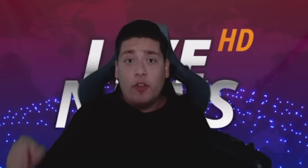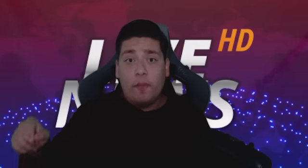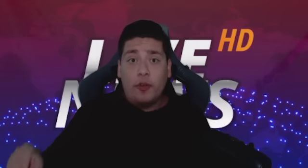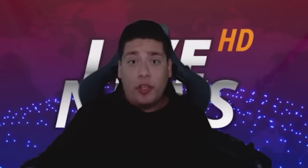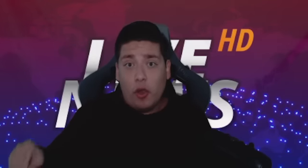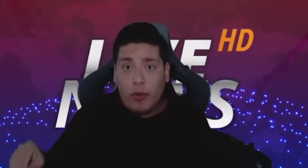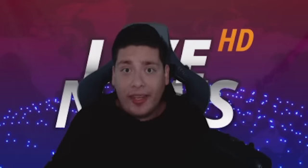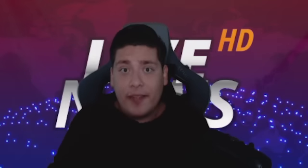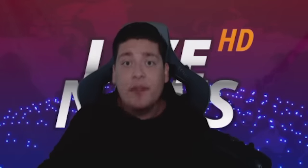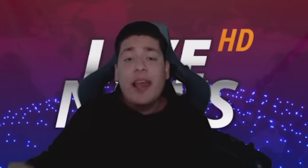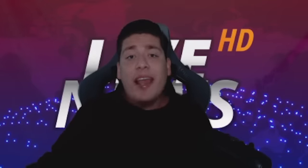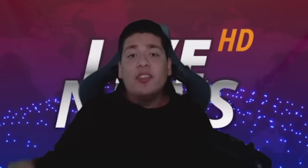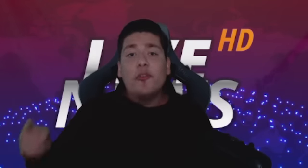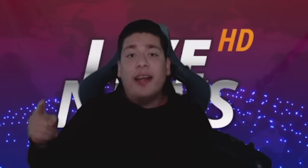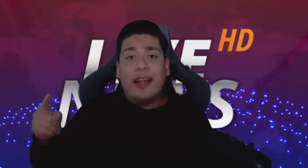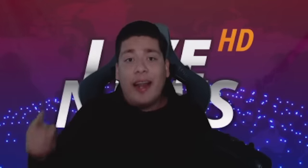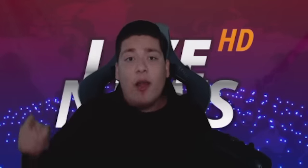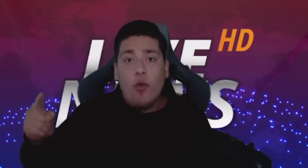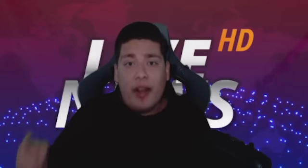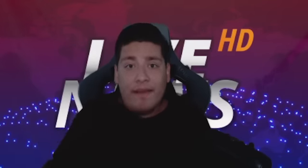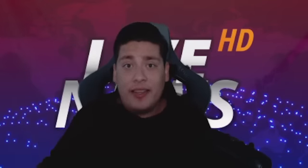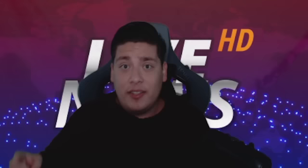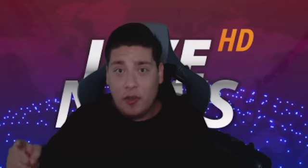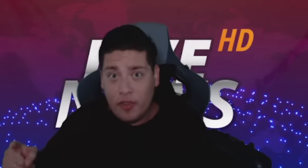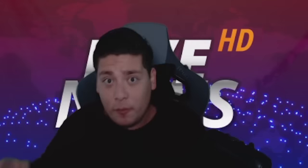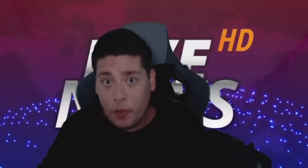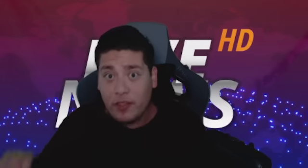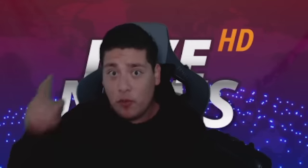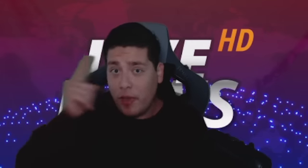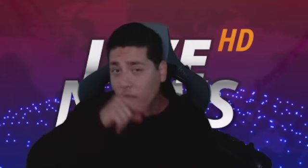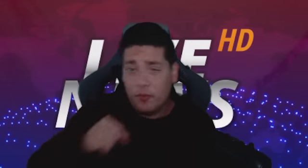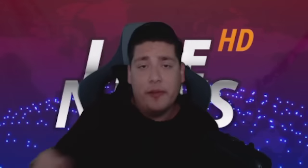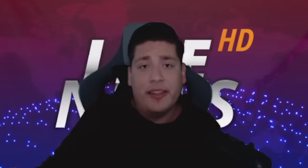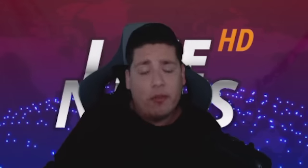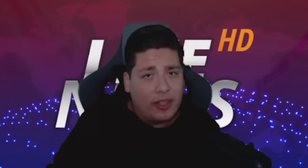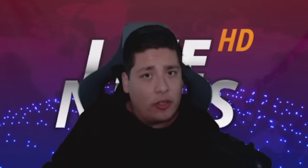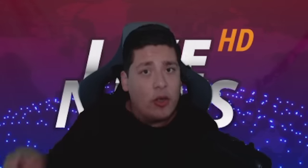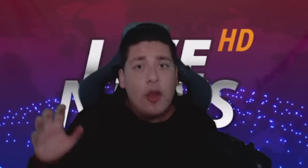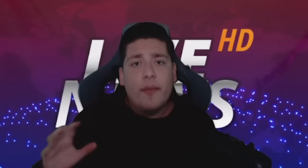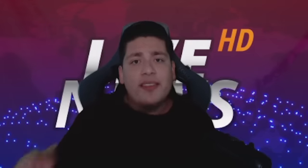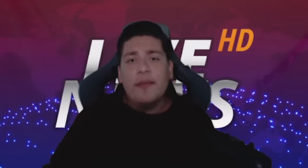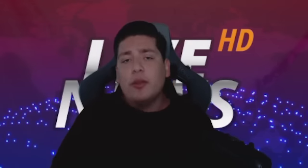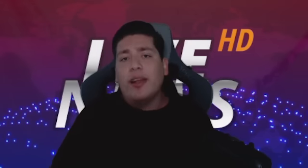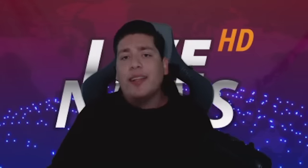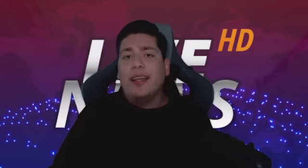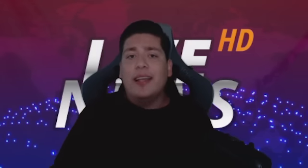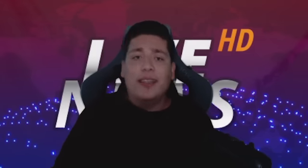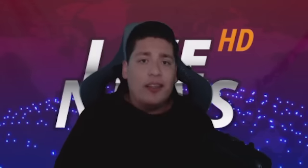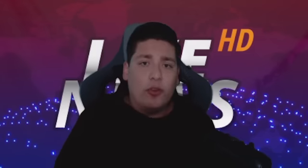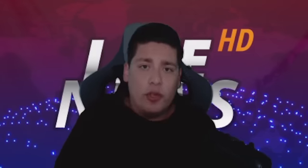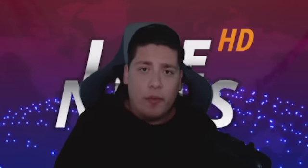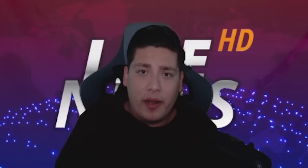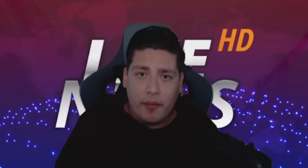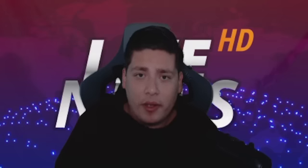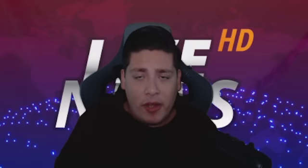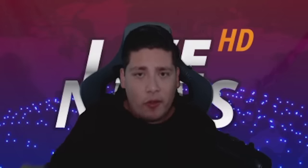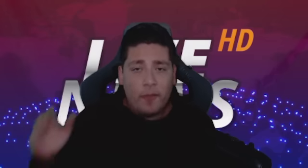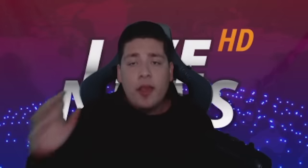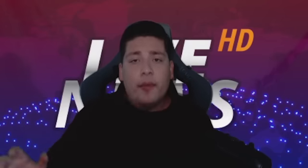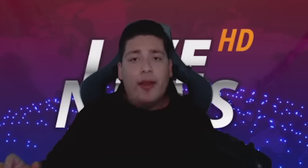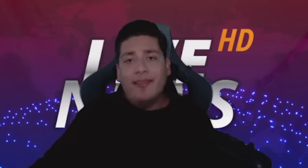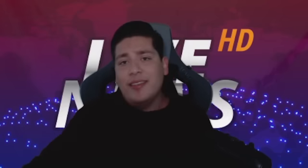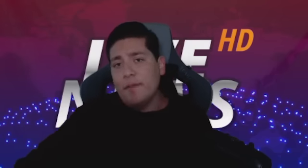Andrés Manuel porque ojo aquí esto marcará un antes y un después rumbo al 2024 Pues te invito a que te quedes aquí conmigo para